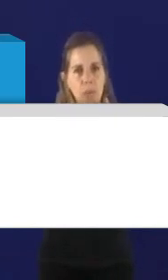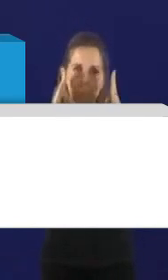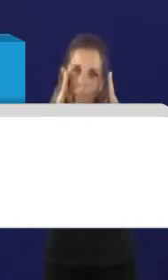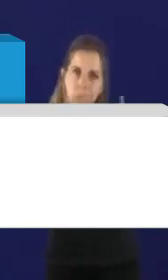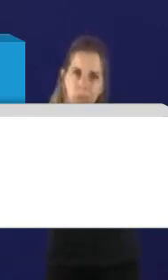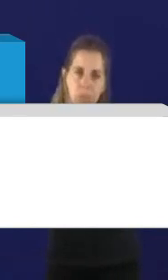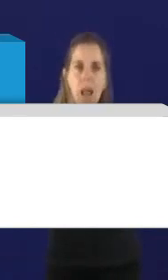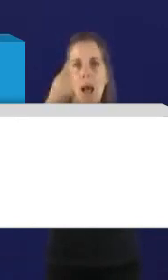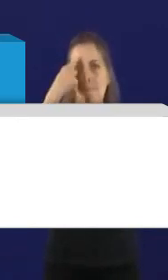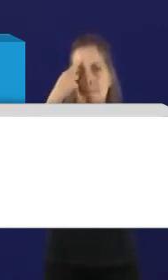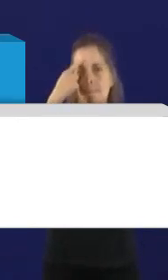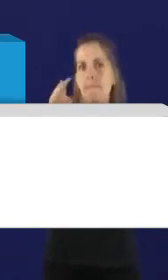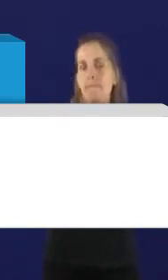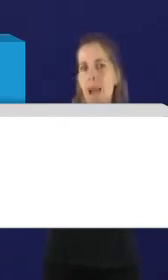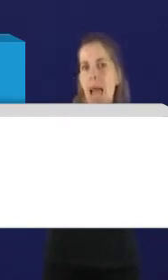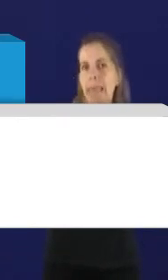mejorar los ingresos.